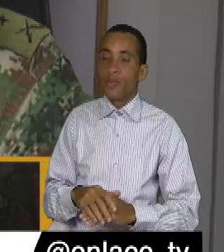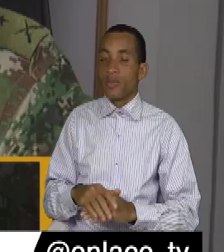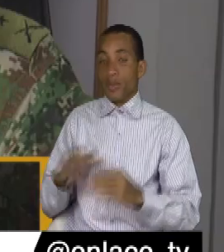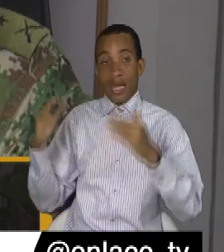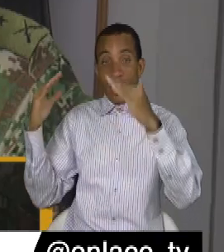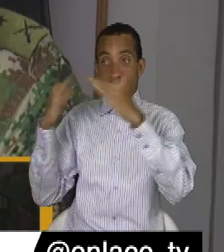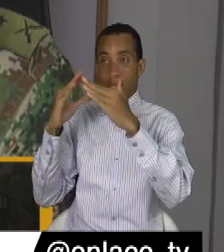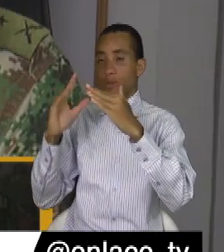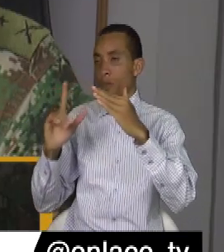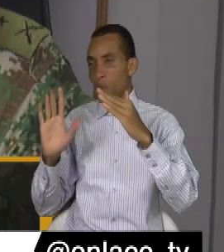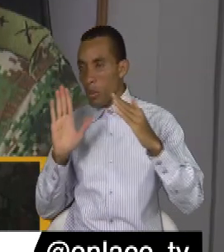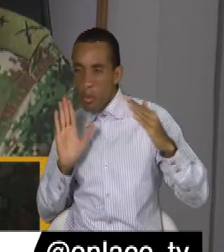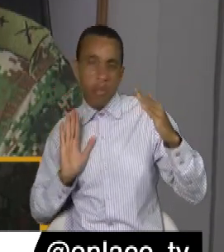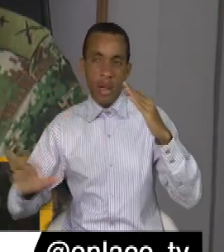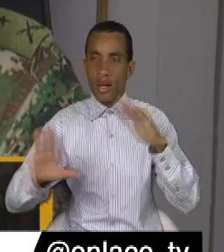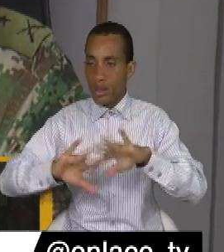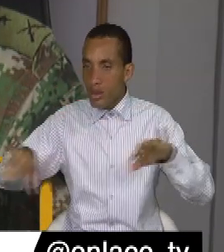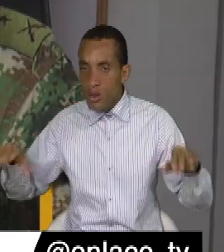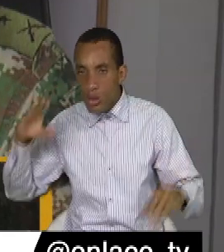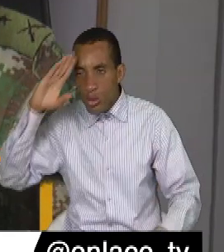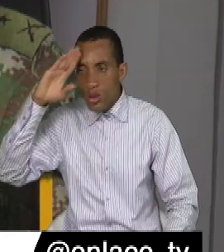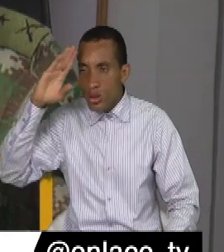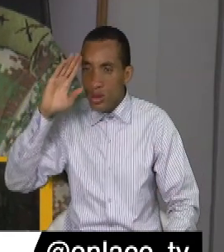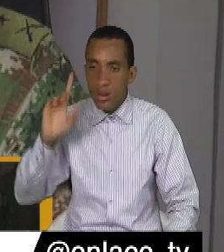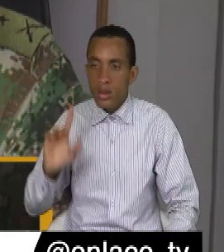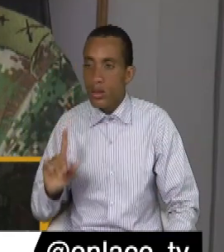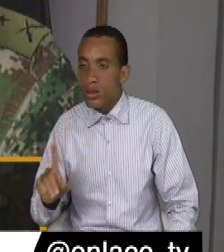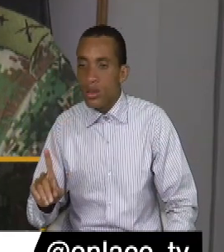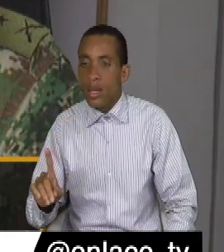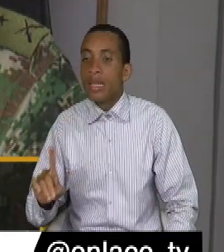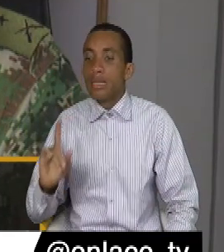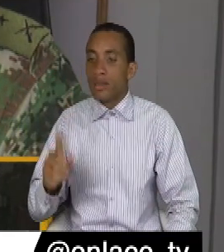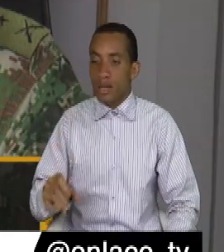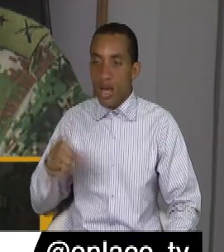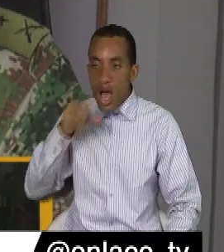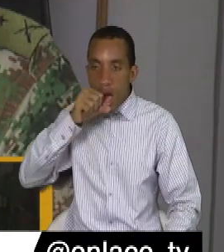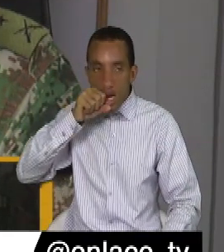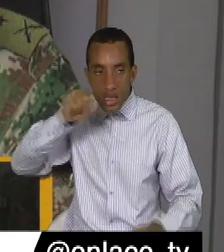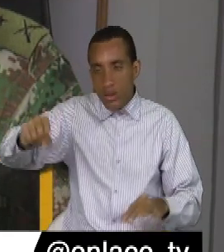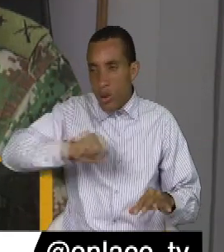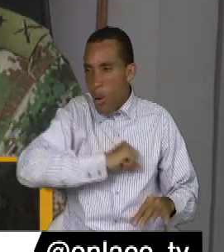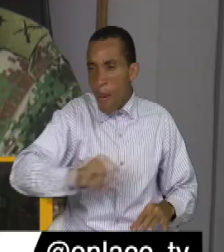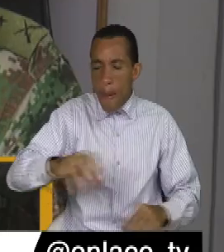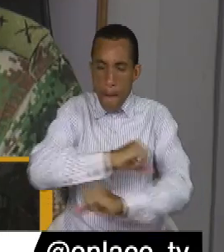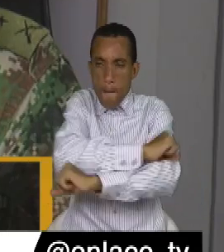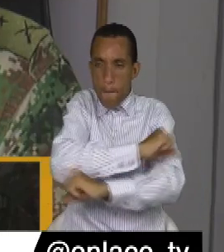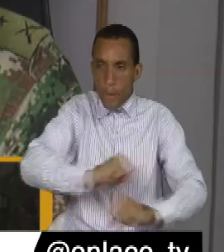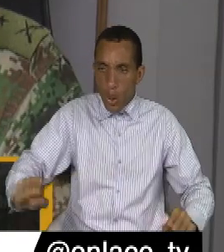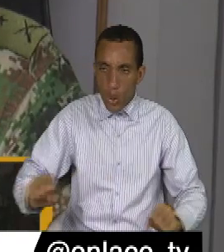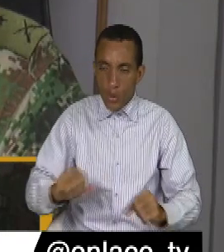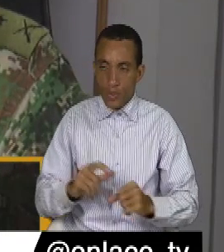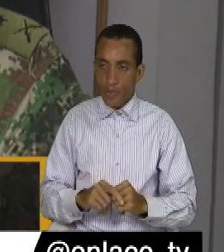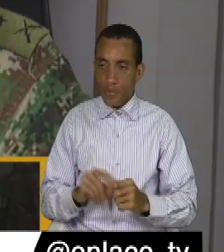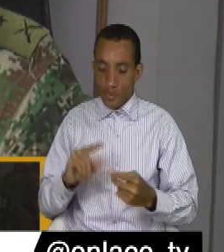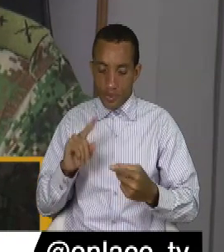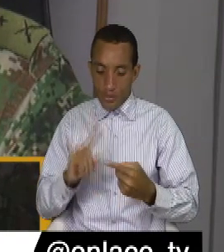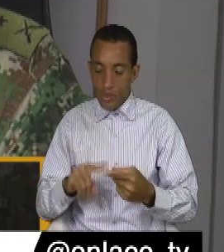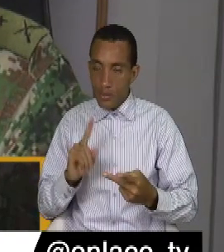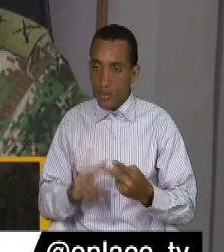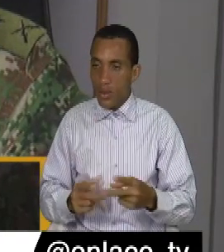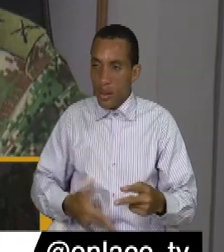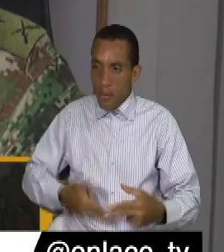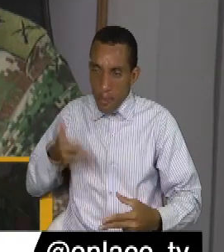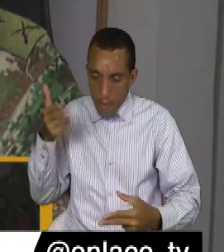donde se encontraron estas personas, se encontraron unas granadas de mano, unas municiones, una pasta base de coca,